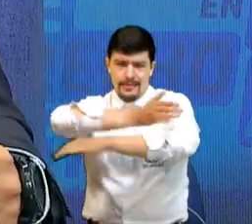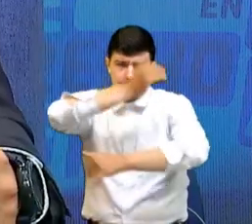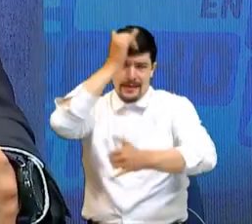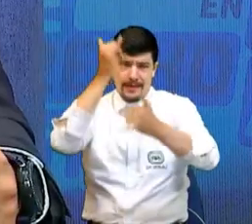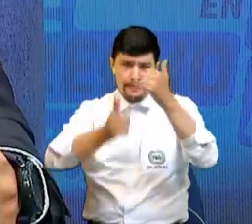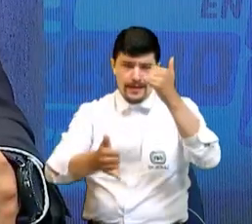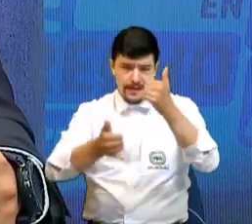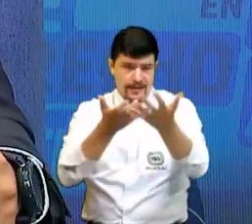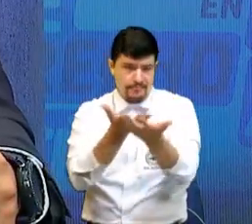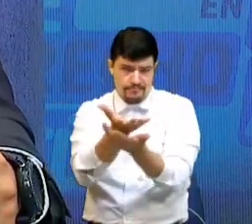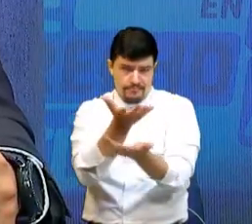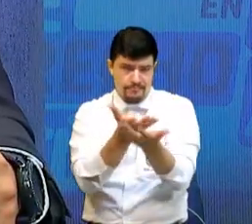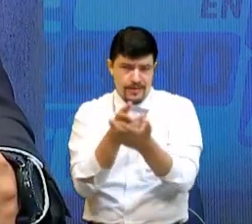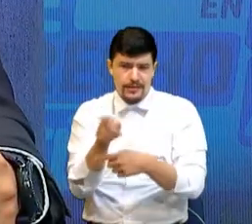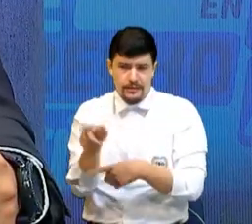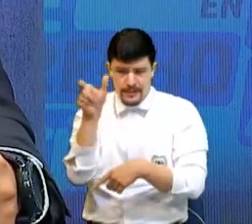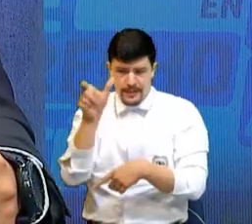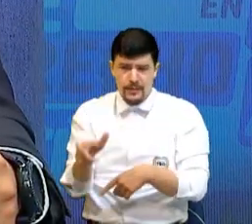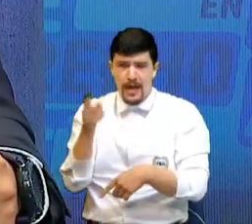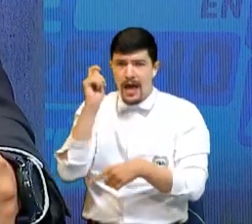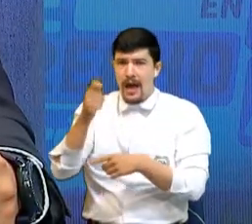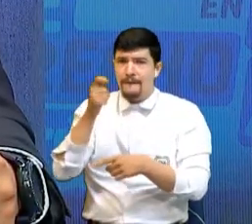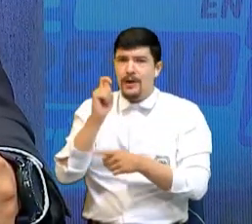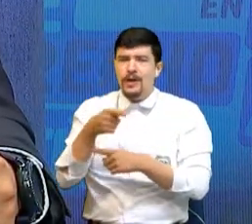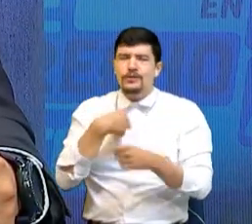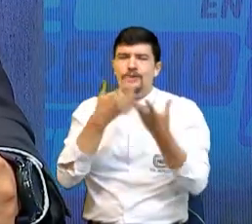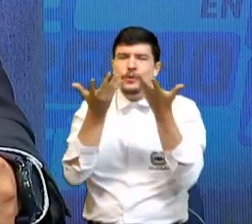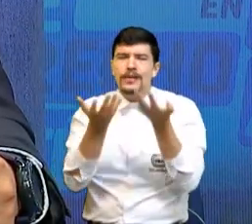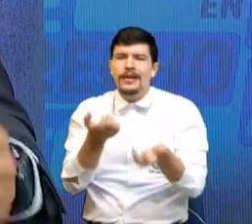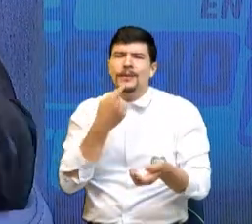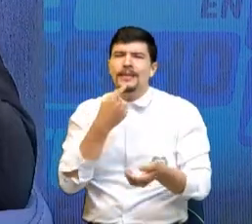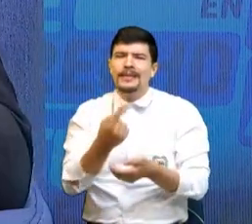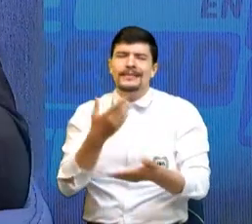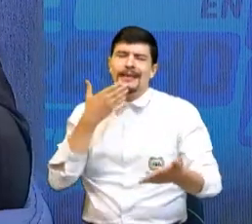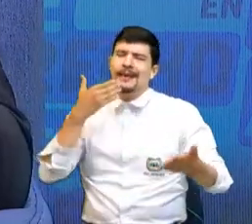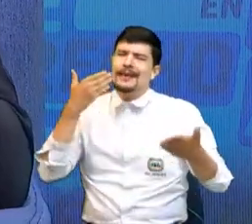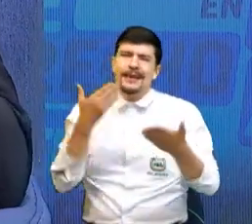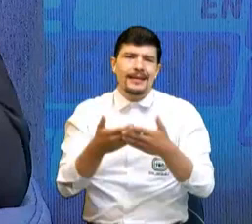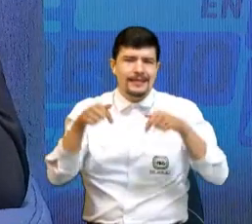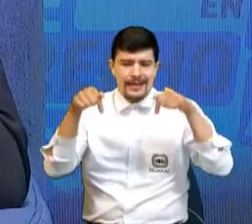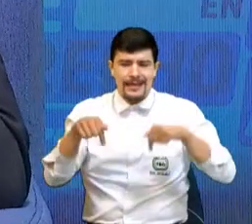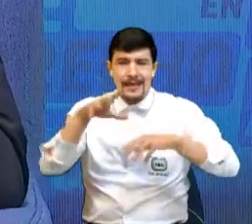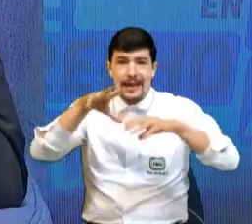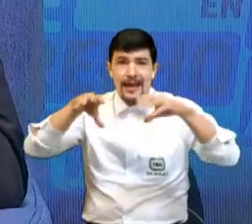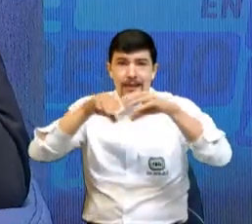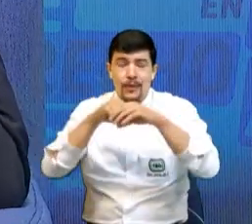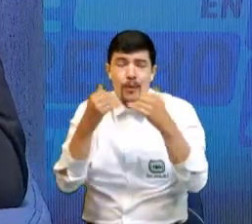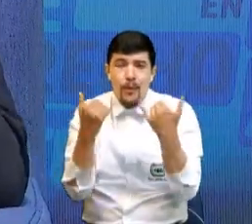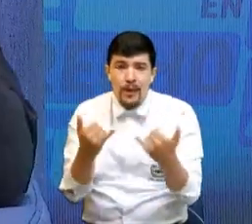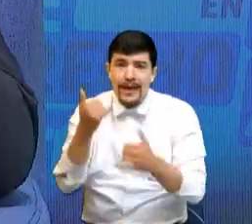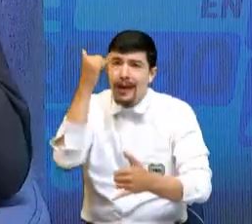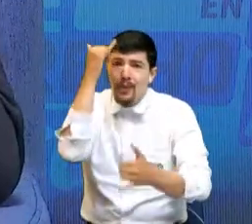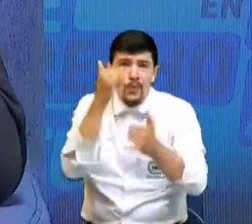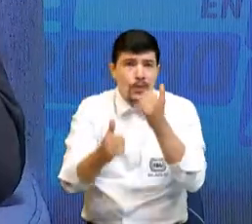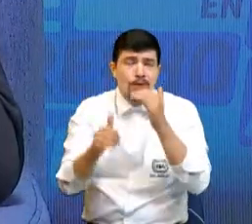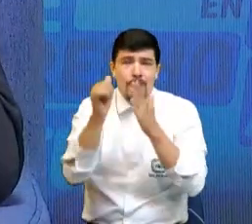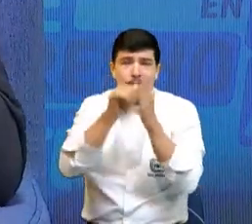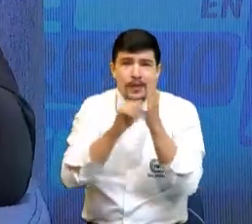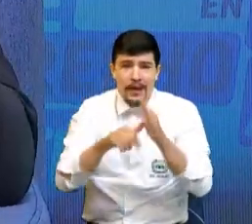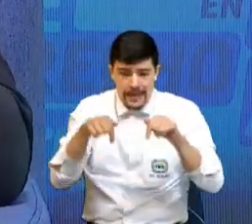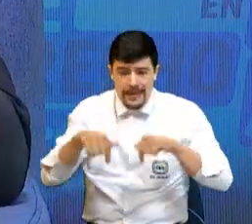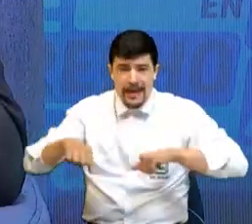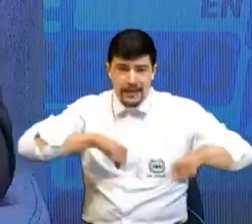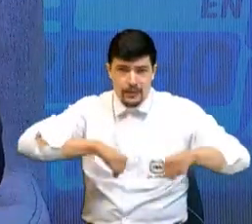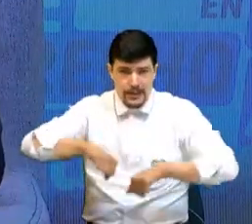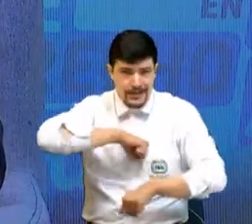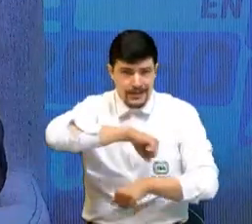con la recomendación del abogado, yo quiero dar un agradecimiento especial al Canal TRO. El día de hoy es nuestro último programa de Actúa en Derecho de esta temporada.